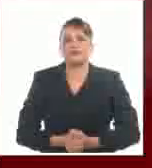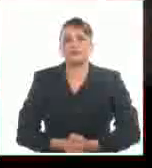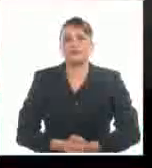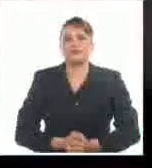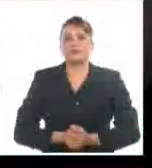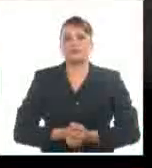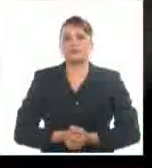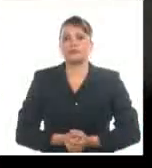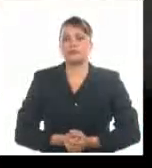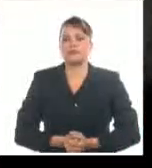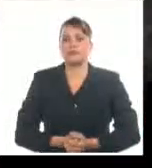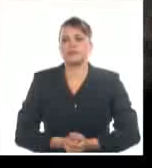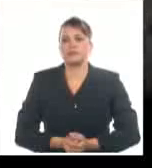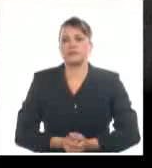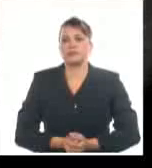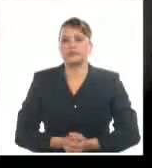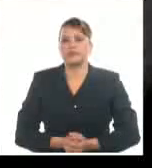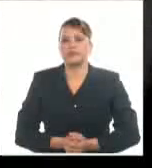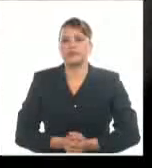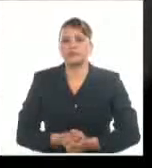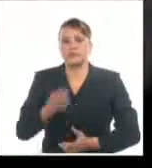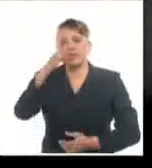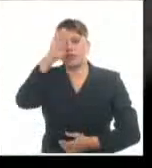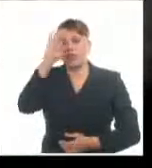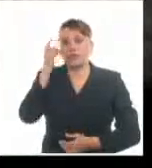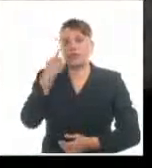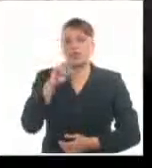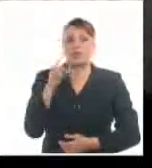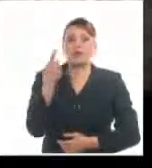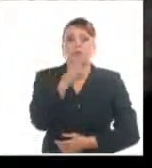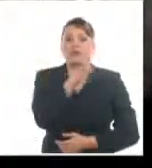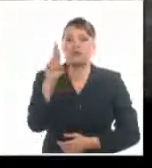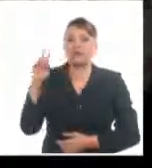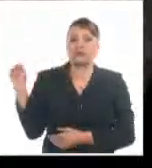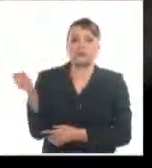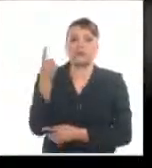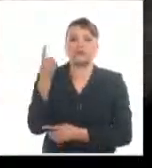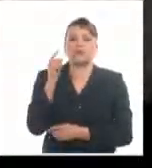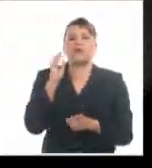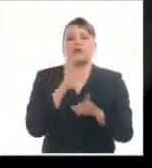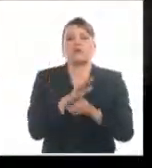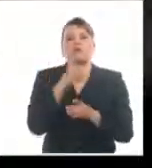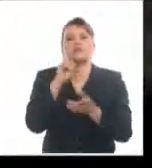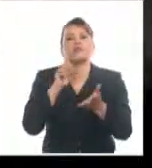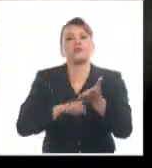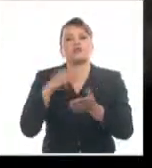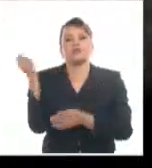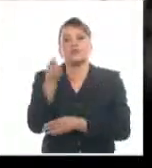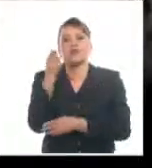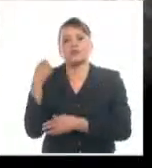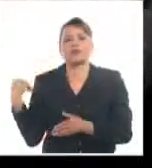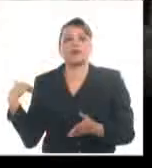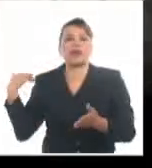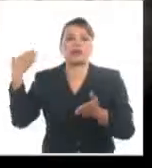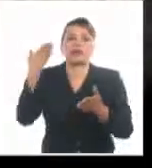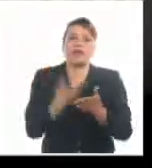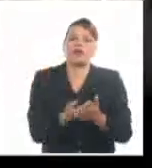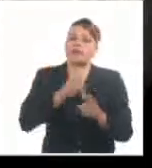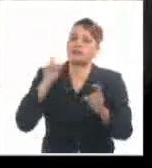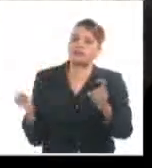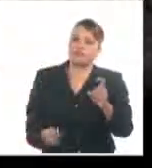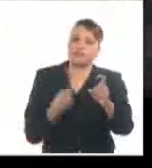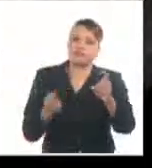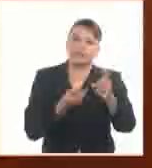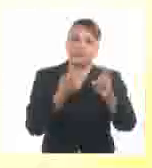protagonistas. En Cuba ha habido una sola revolución, la que comenzó Carlos Manuel de Céspedes y la que nosotros llevamos adelante en